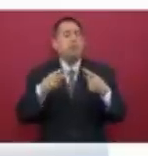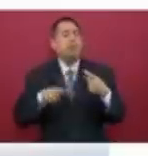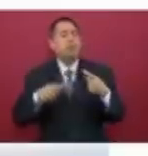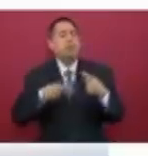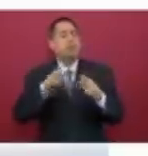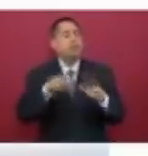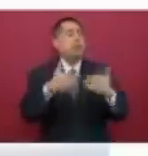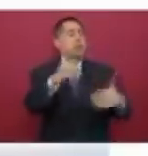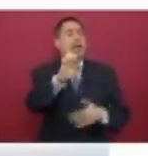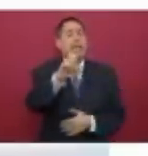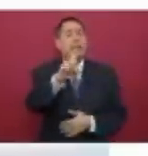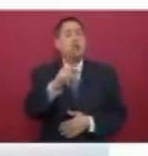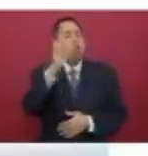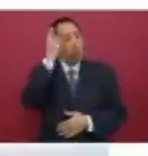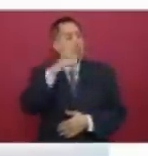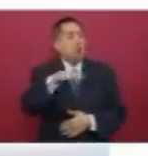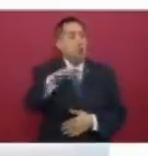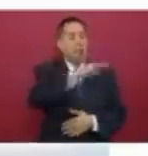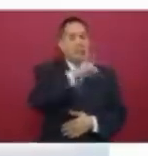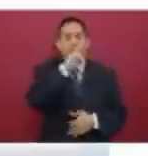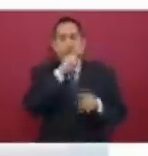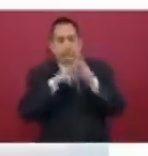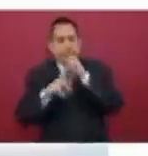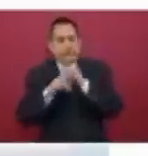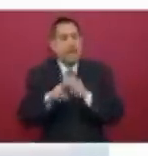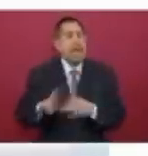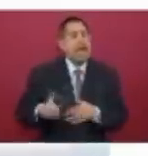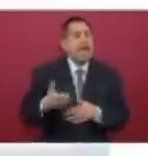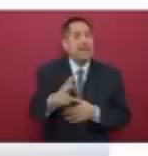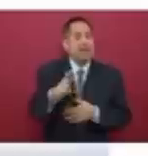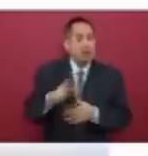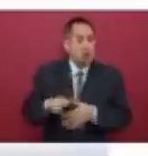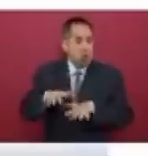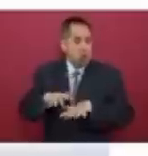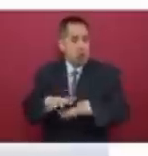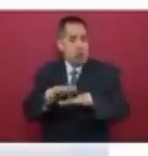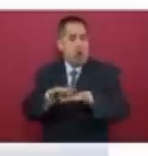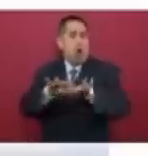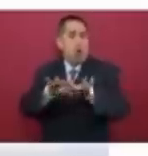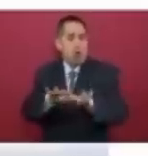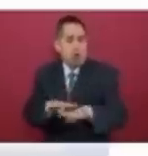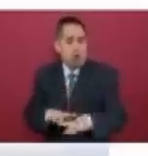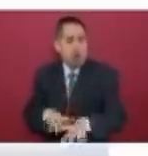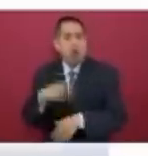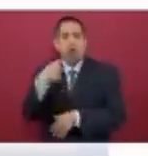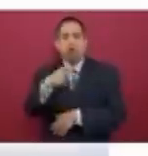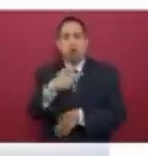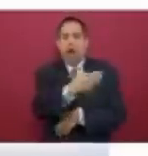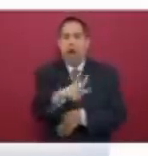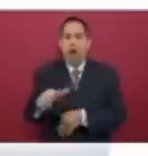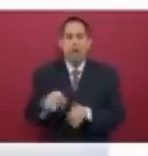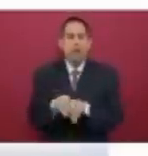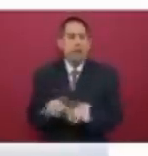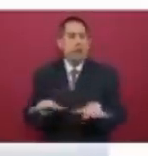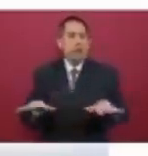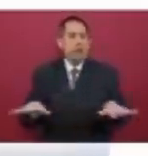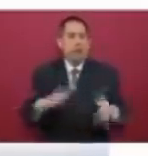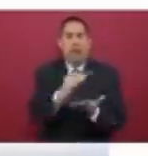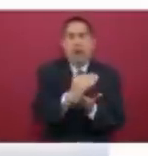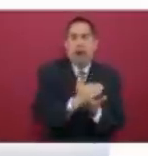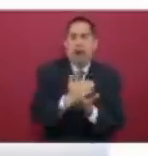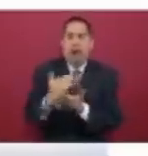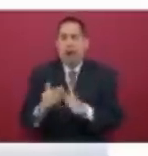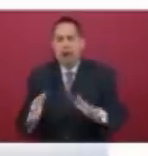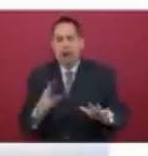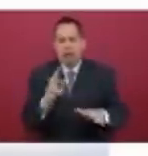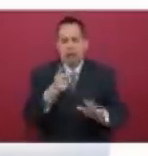ejidatarios a que se afecte el caudal del río cuautla y por lo tanto el riego de parcelas de 32 ejidos y 12 propiedades